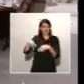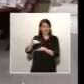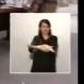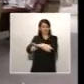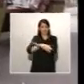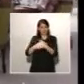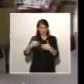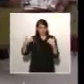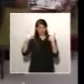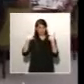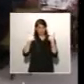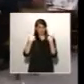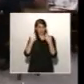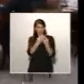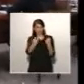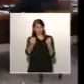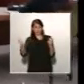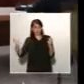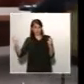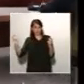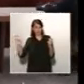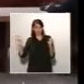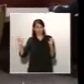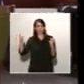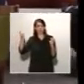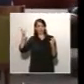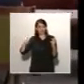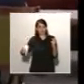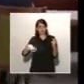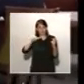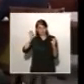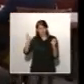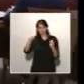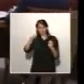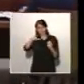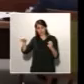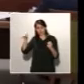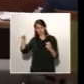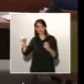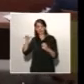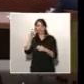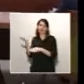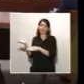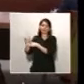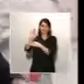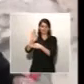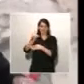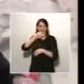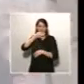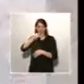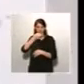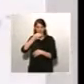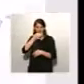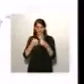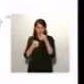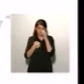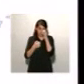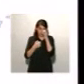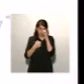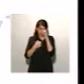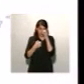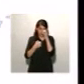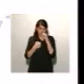comparecido y van a comparecer en este instante con todos ustedes. Le reiteramos que quienes se